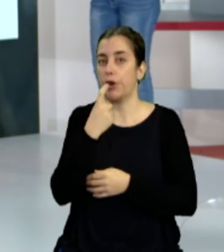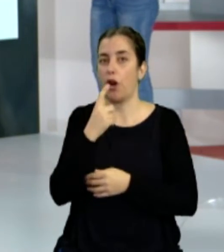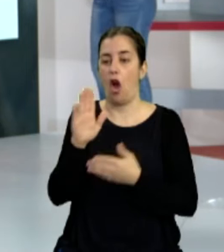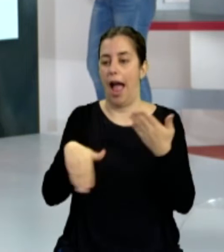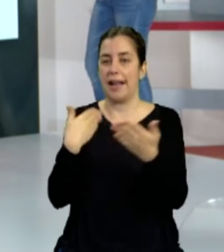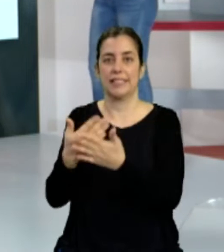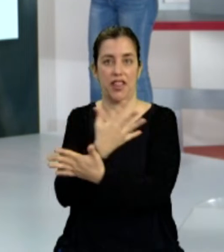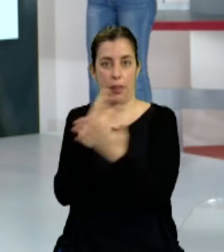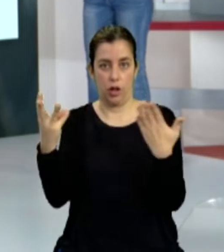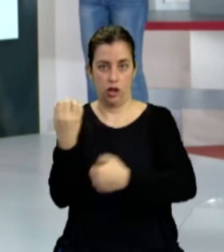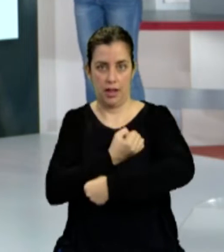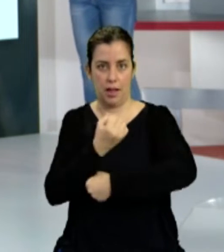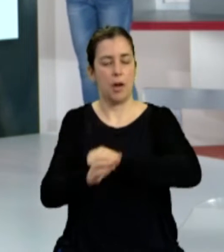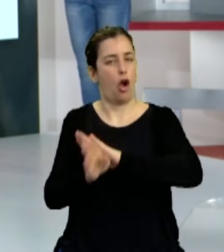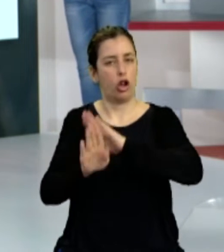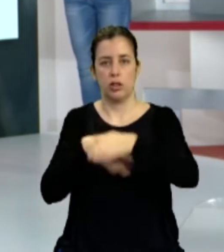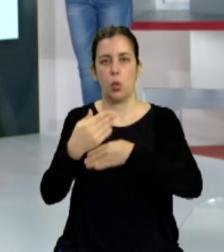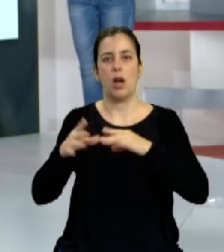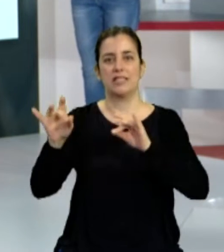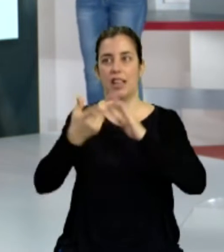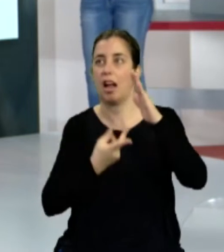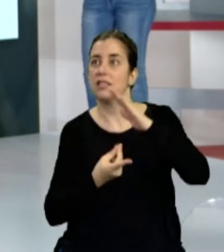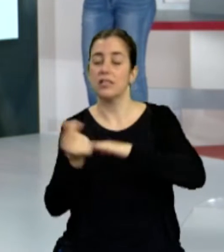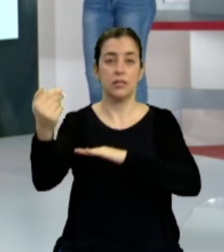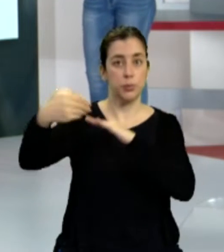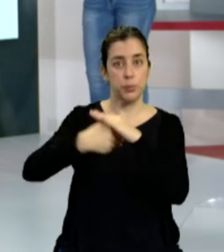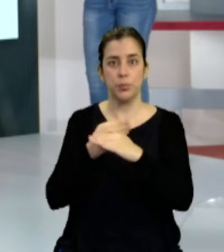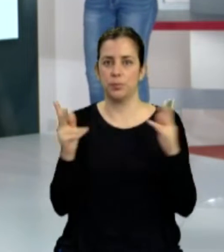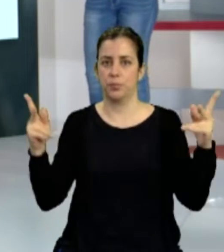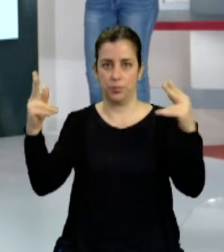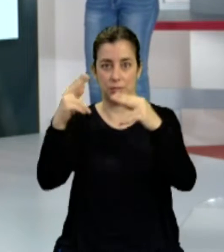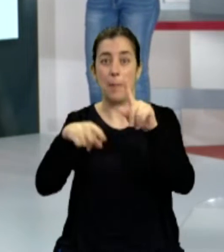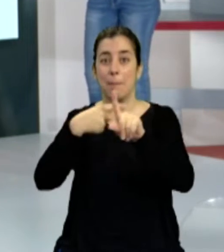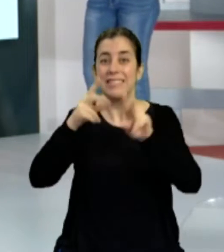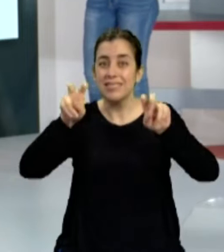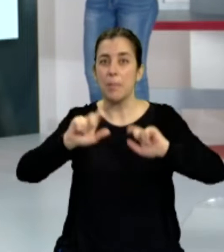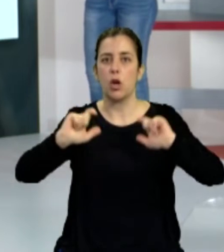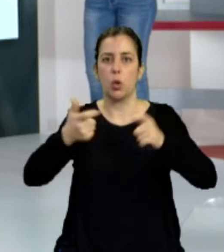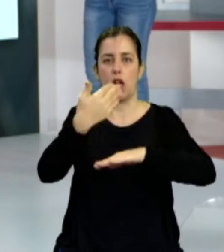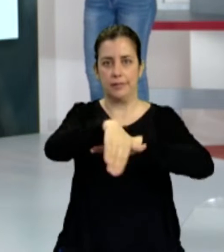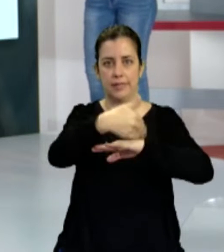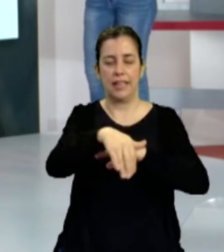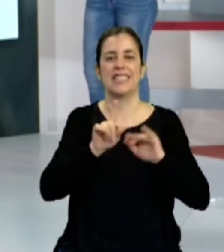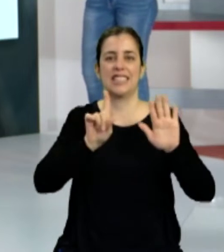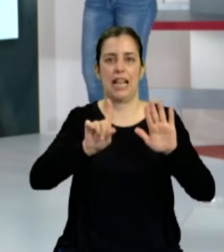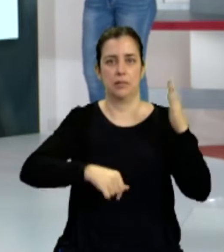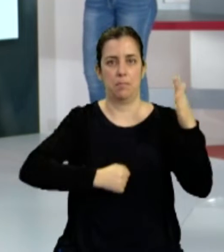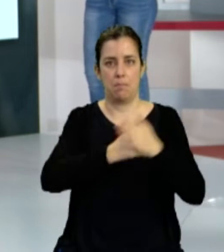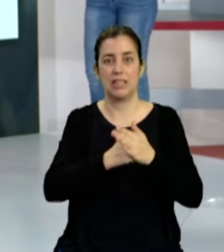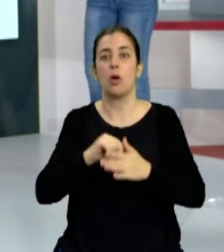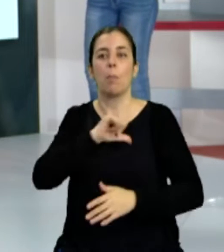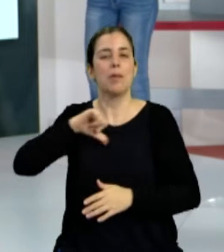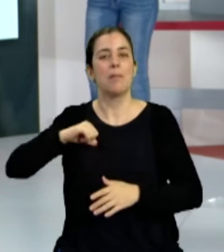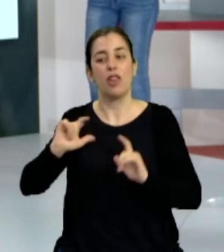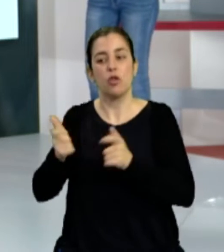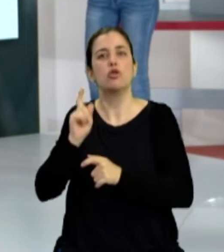diciembre se mantiene el cierre perimetral de Navarra y las reuniones limitadas a 6 personas en espacio público y en privado, solo los convivientes.